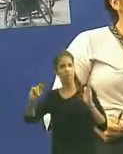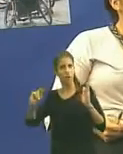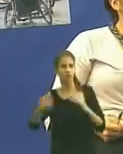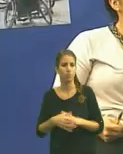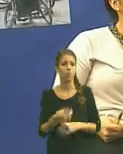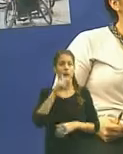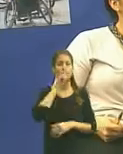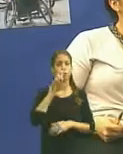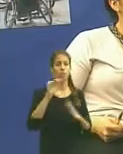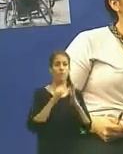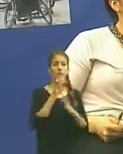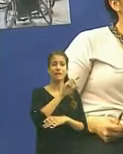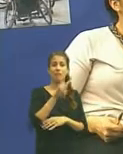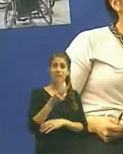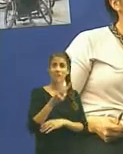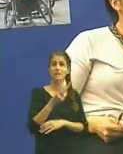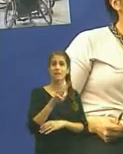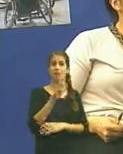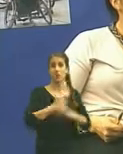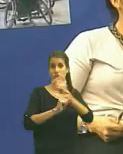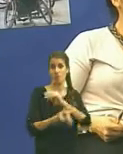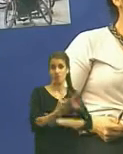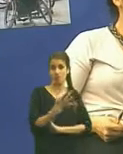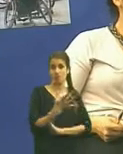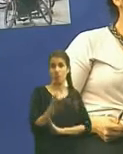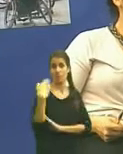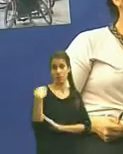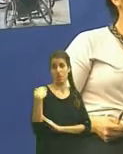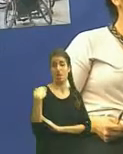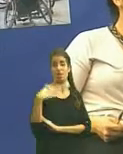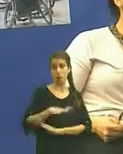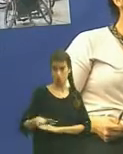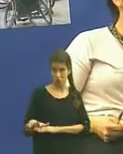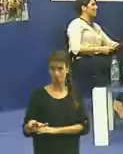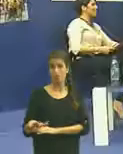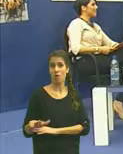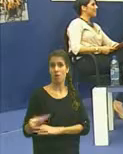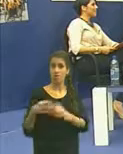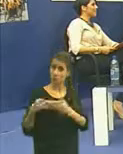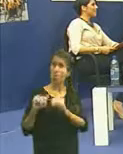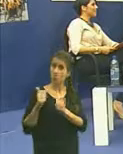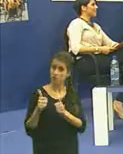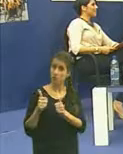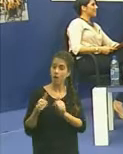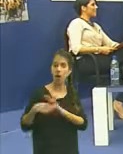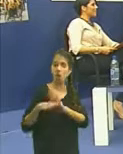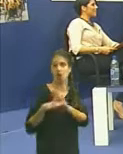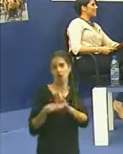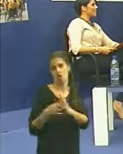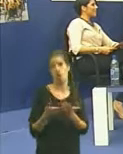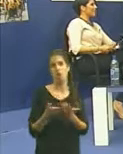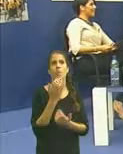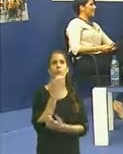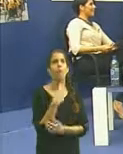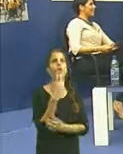abrimos la asociación en el 2013 y los niños que empezaron continúan hoy por hoy con nosotros. ¿Qué niño deja de ir al logopeda?